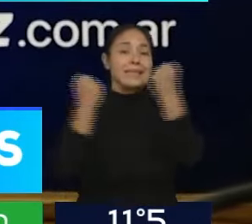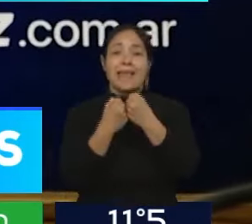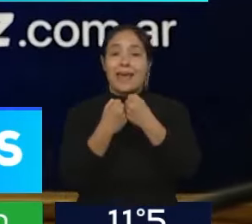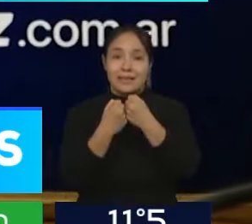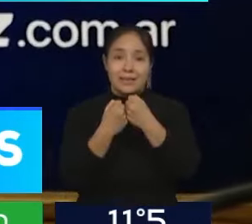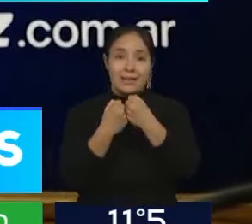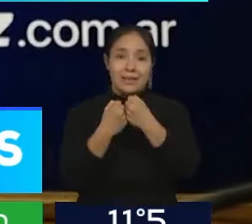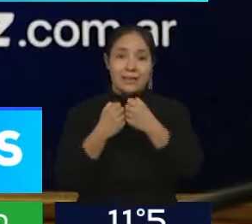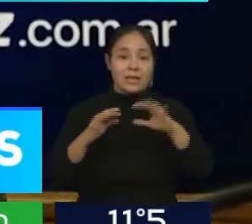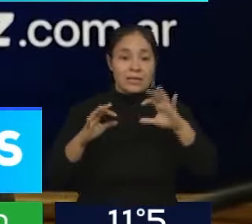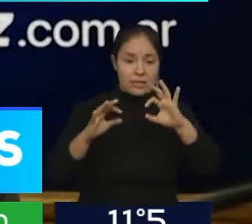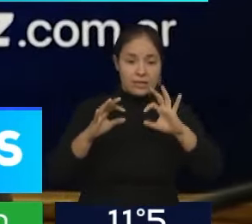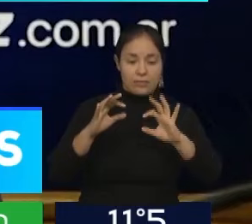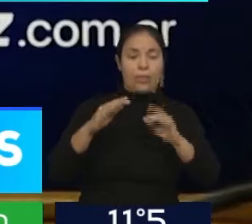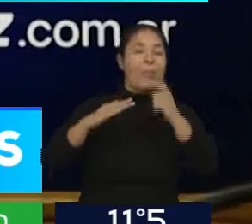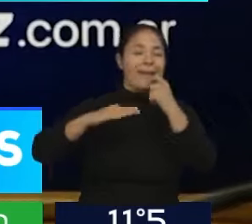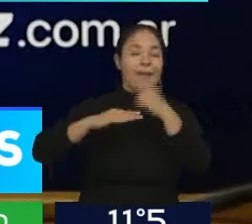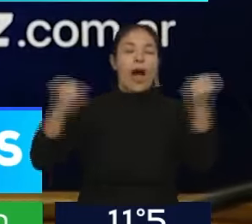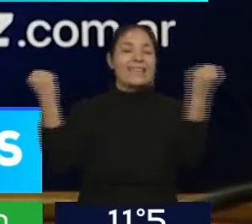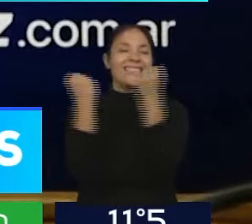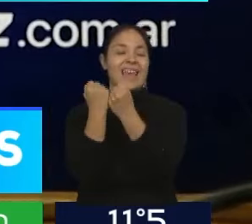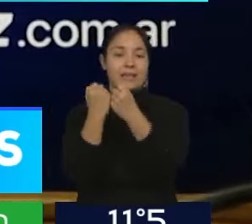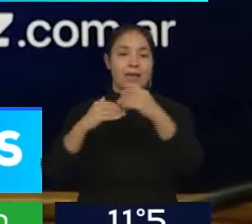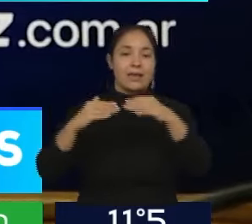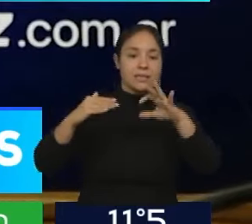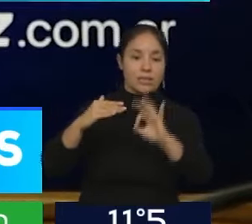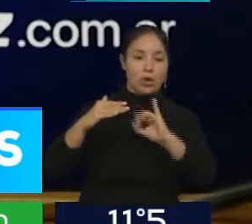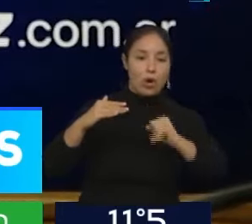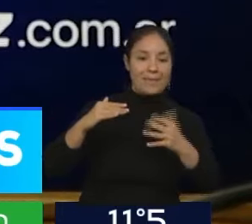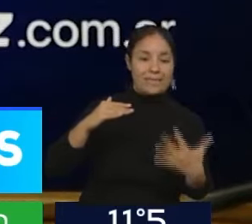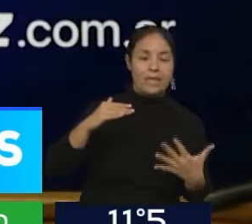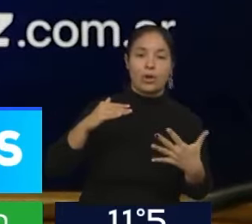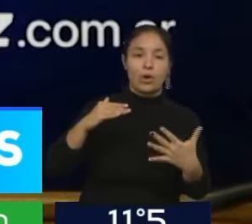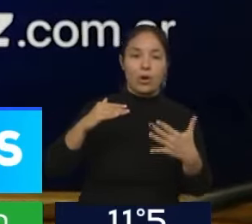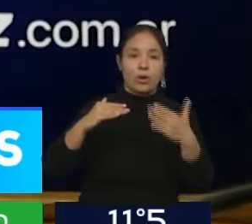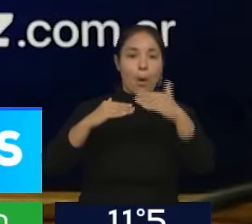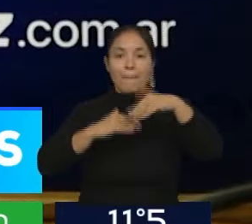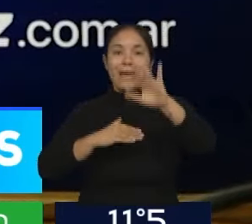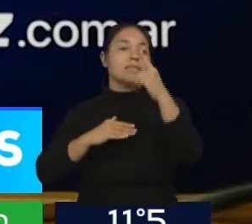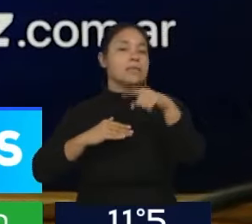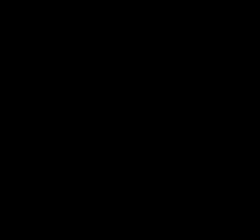superior a 0,5, entonces el problema no es 0,5. El problema es que hay que controlar.